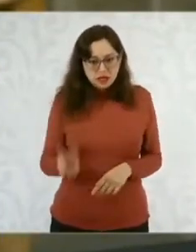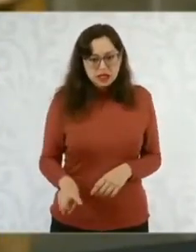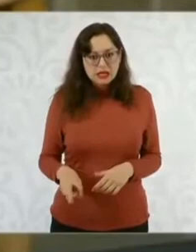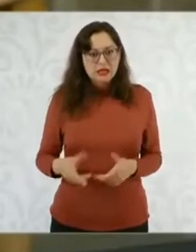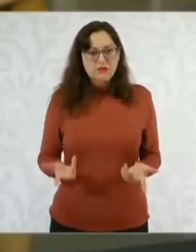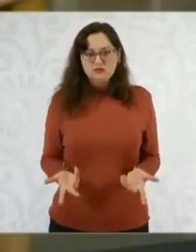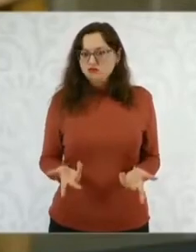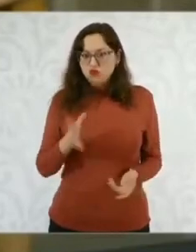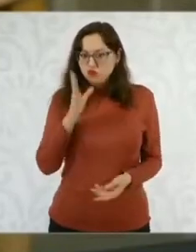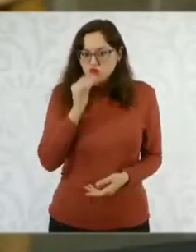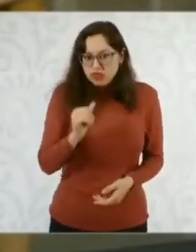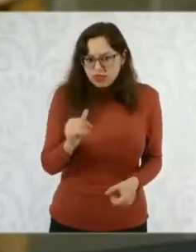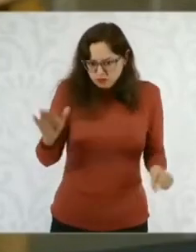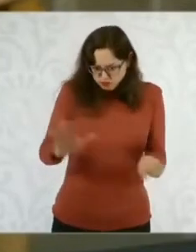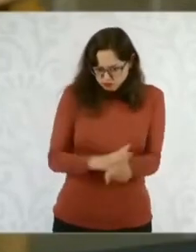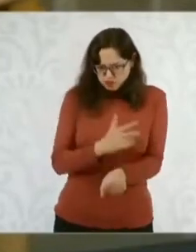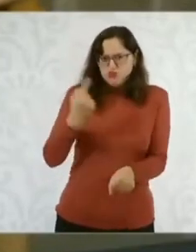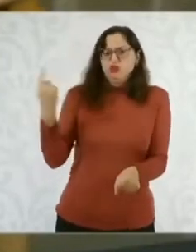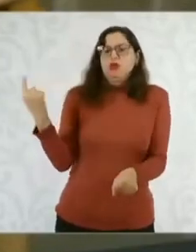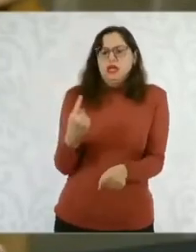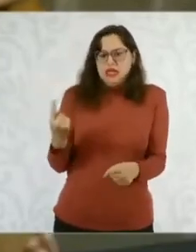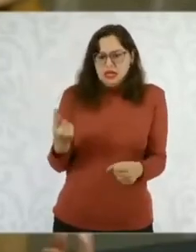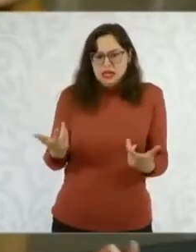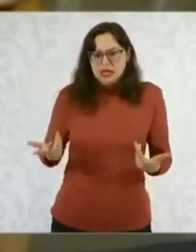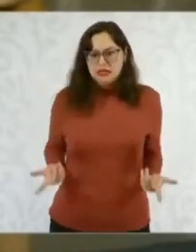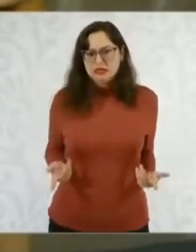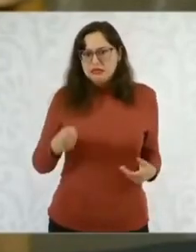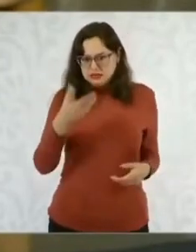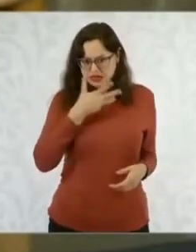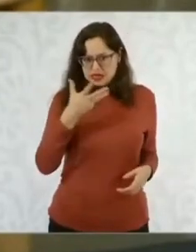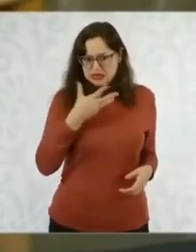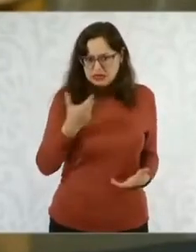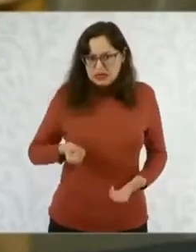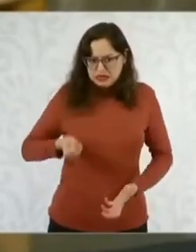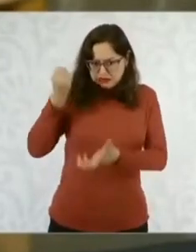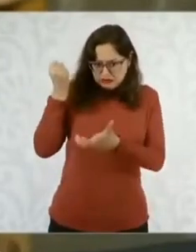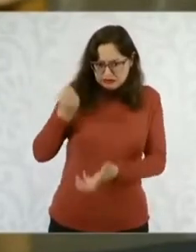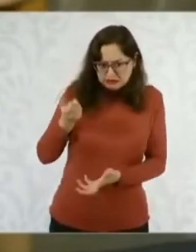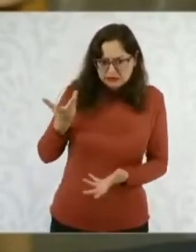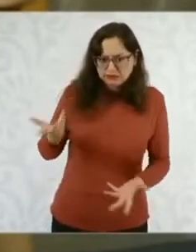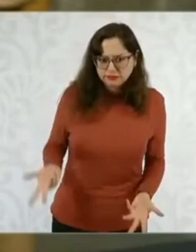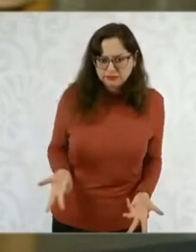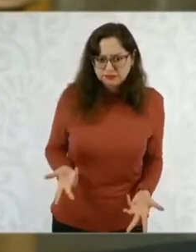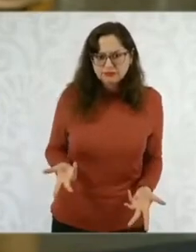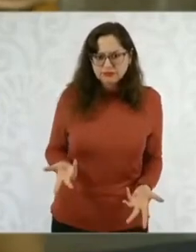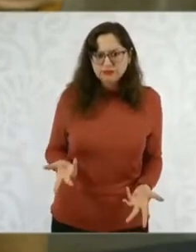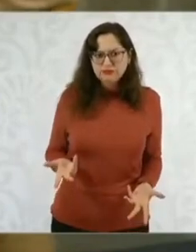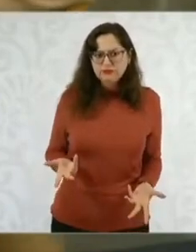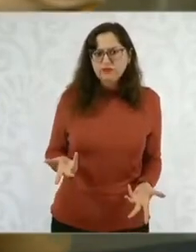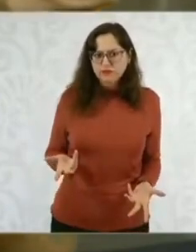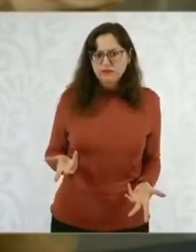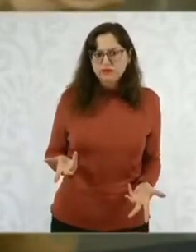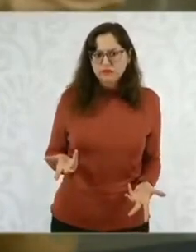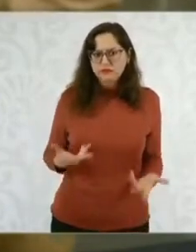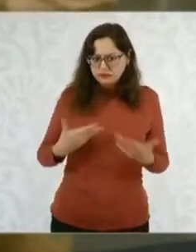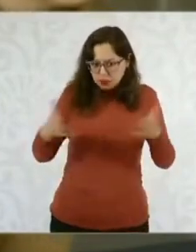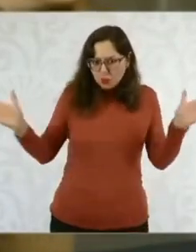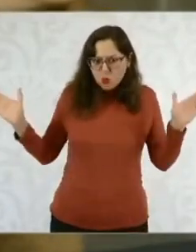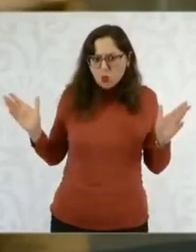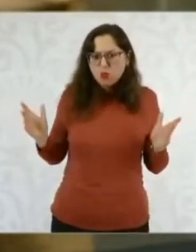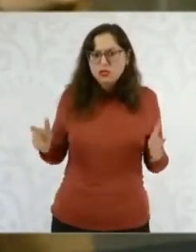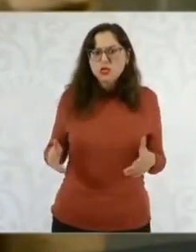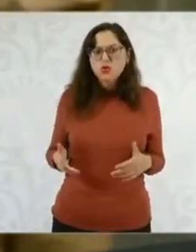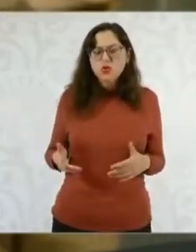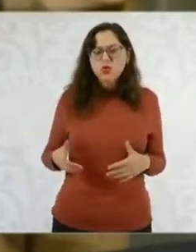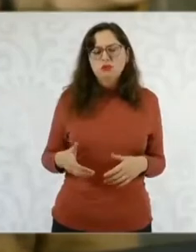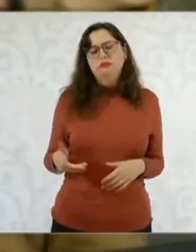tener esa posibilidad? Obvio, con los recursos que se tienen, con los medios que se tienen, que son públicos. De